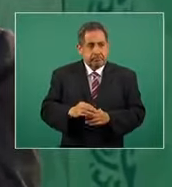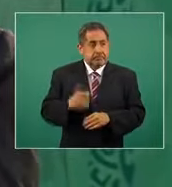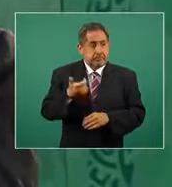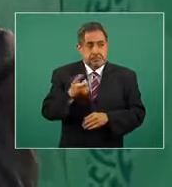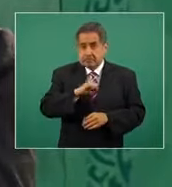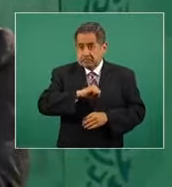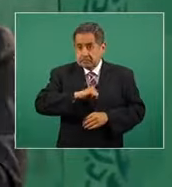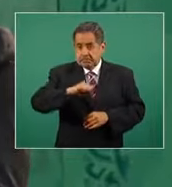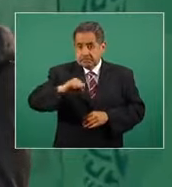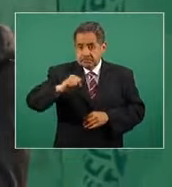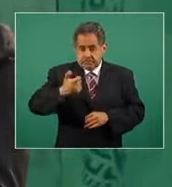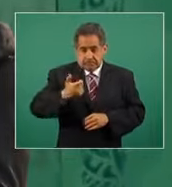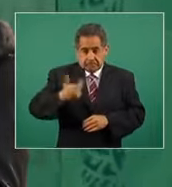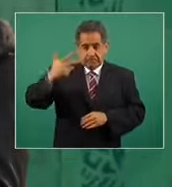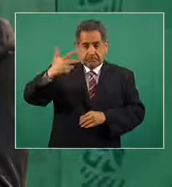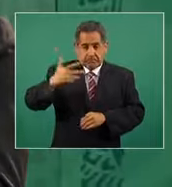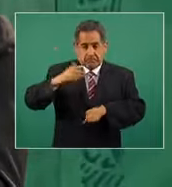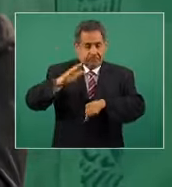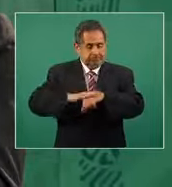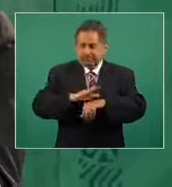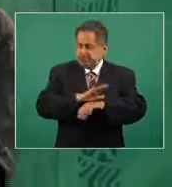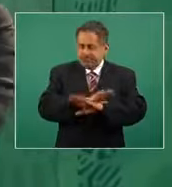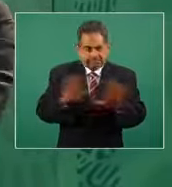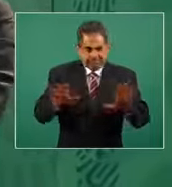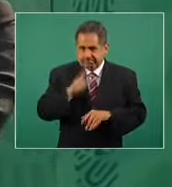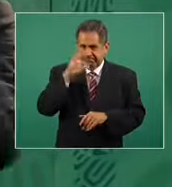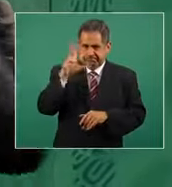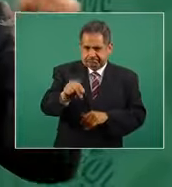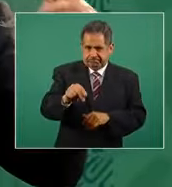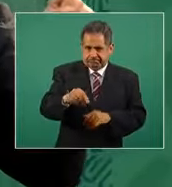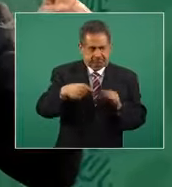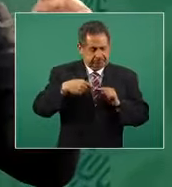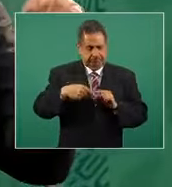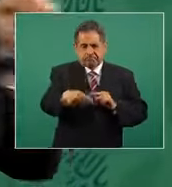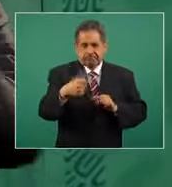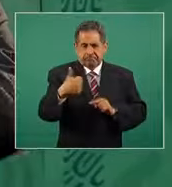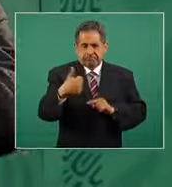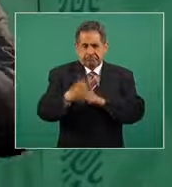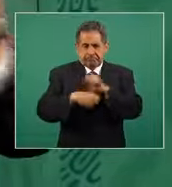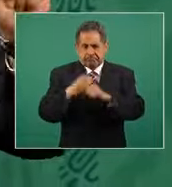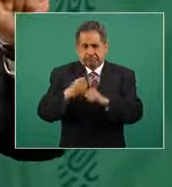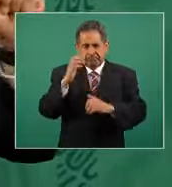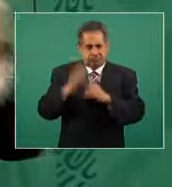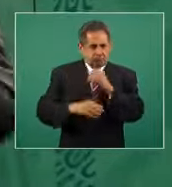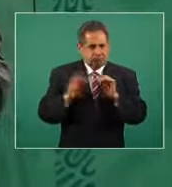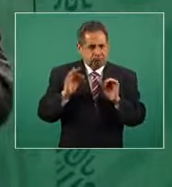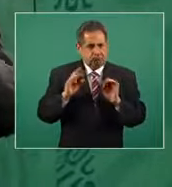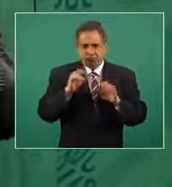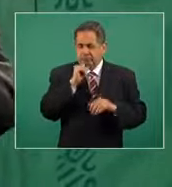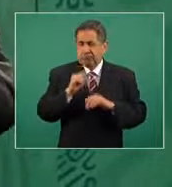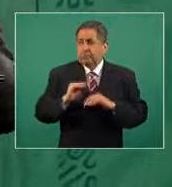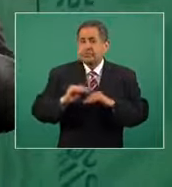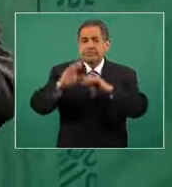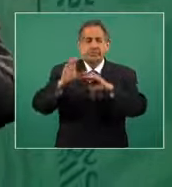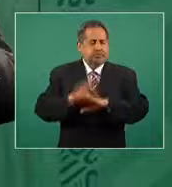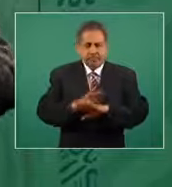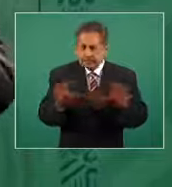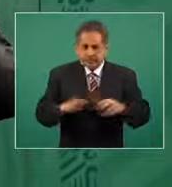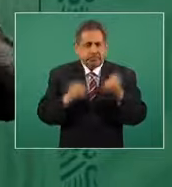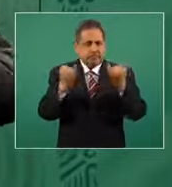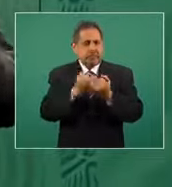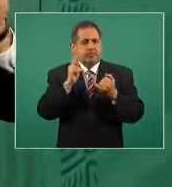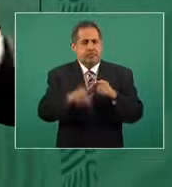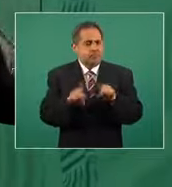el precio de la luz todo el sexenio, en términos reales, como no va a aumentar el precio de